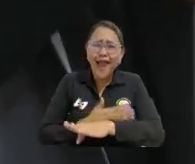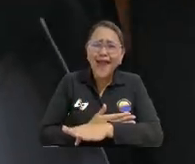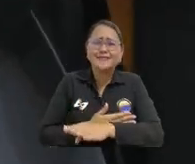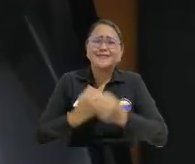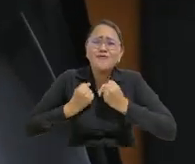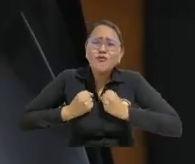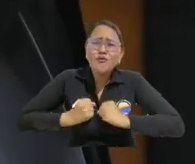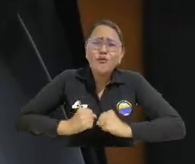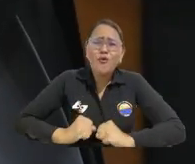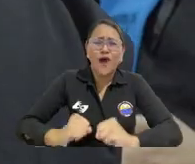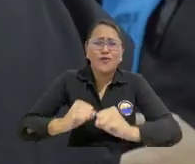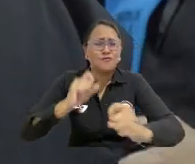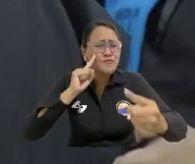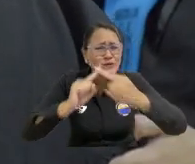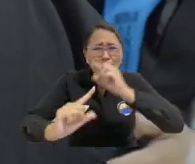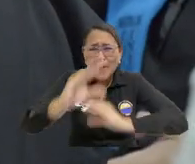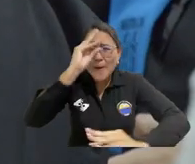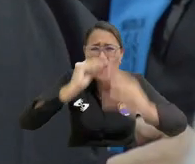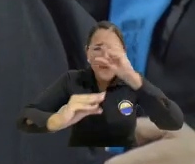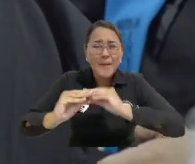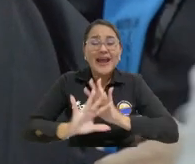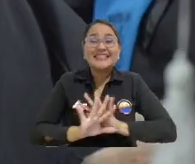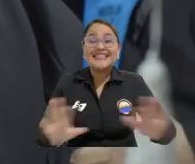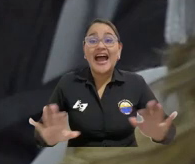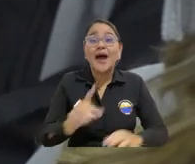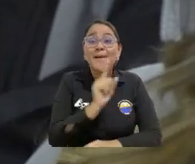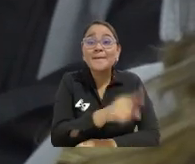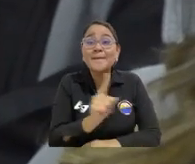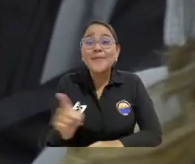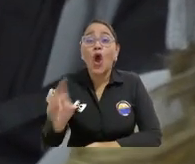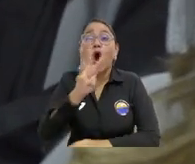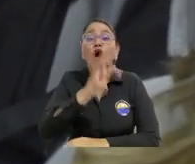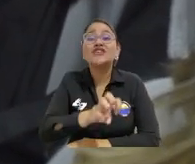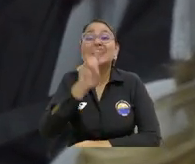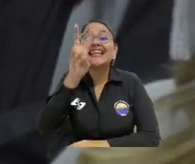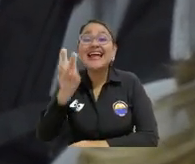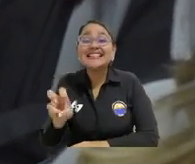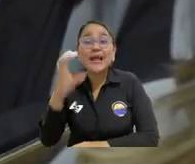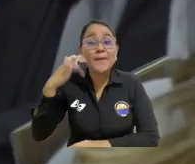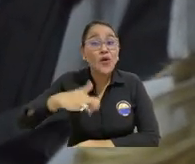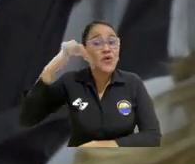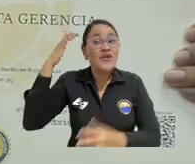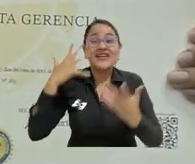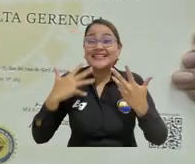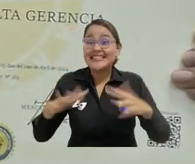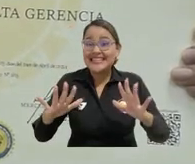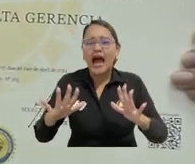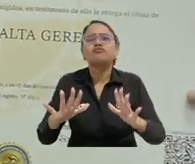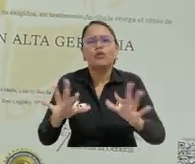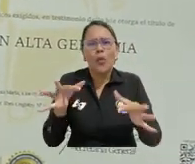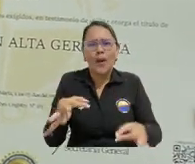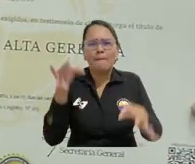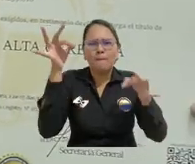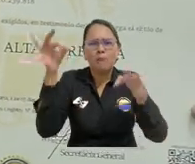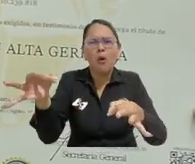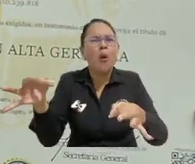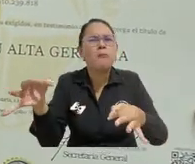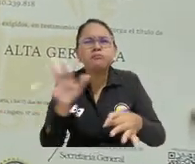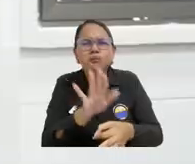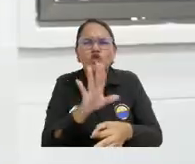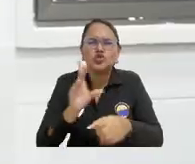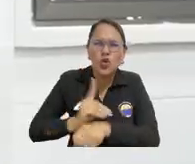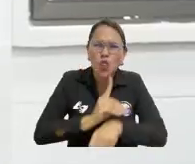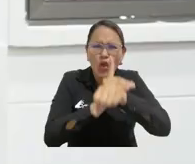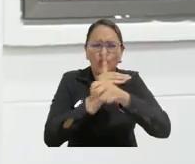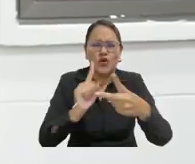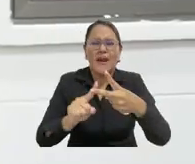Como fruto del sacrificio y esfuerzo en el proceso de su formación, 87 profesionales recibieron los merecimientos a través de un diploma que